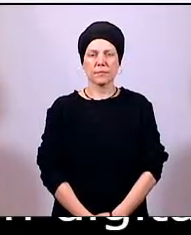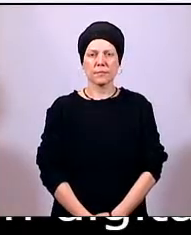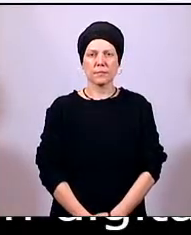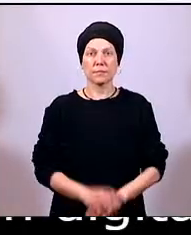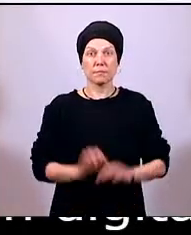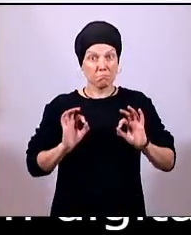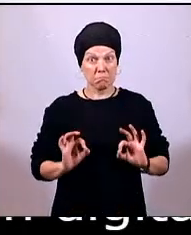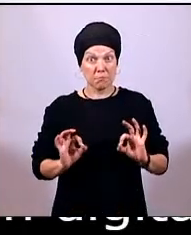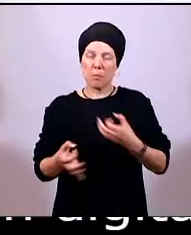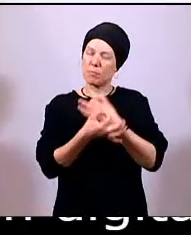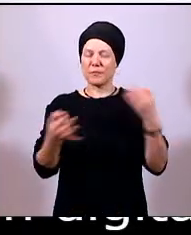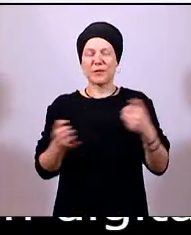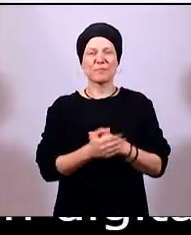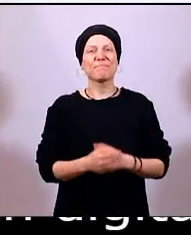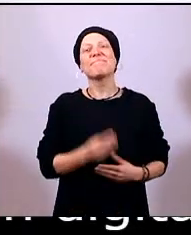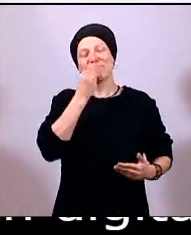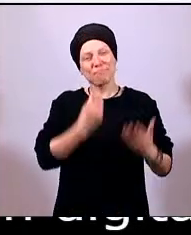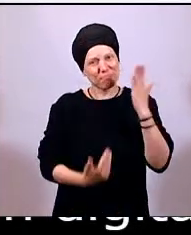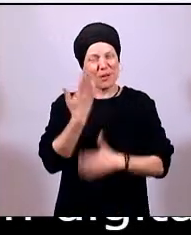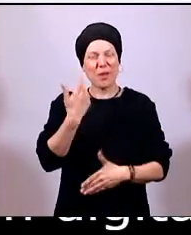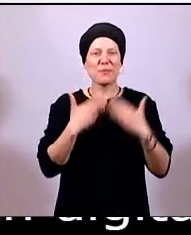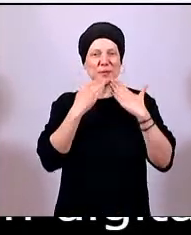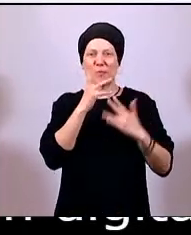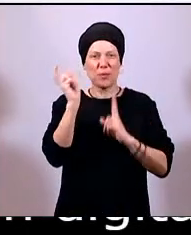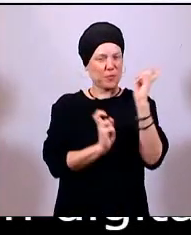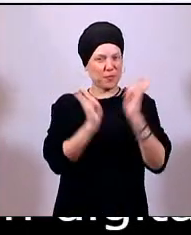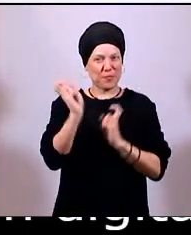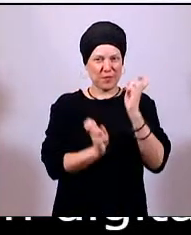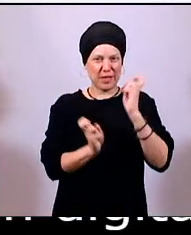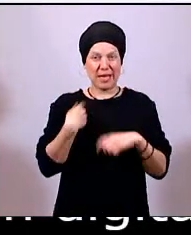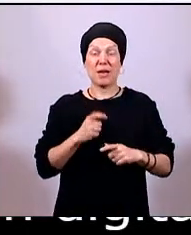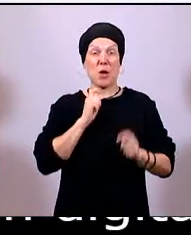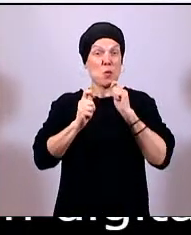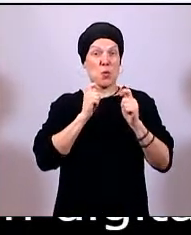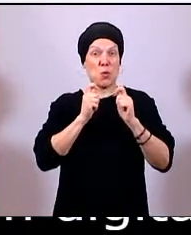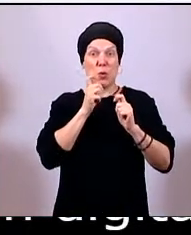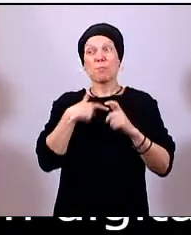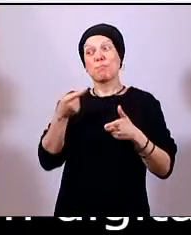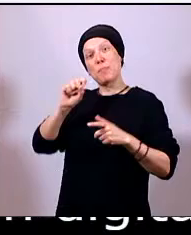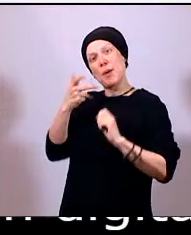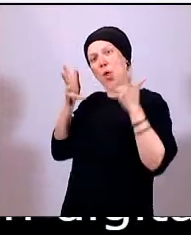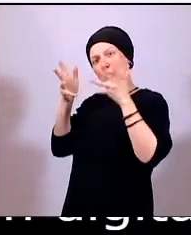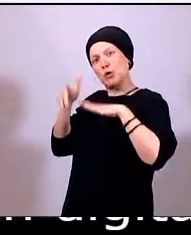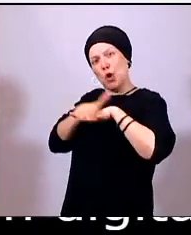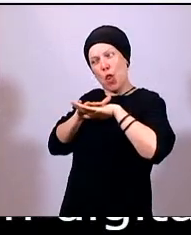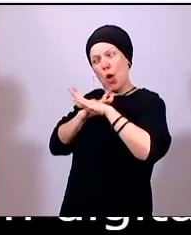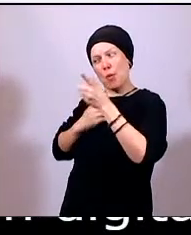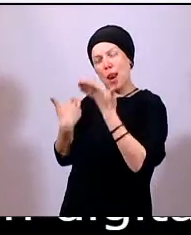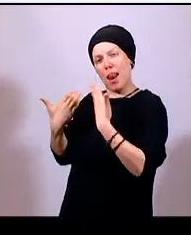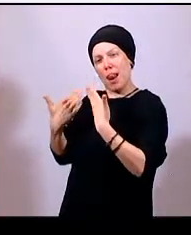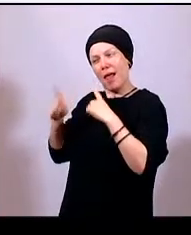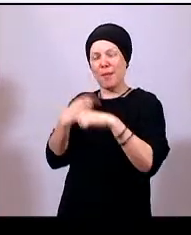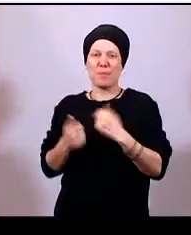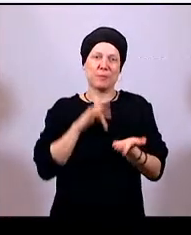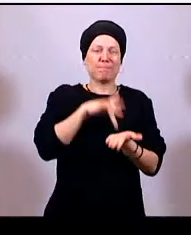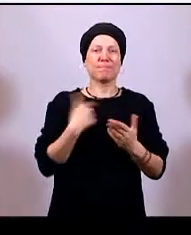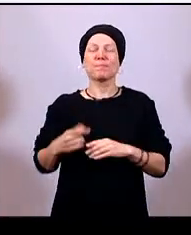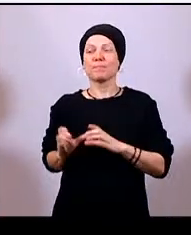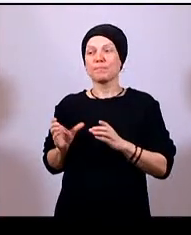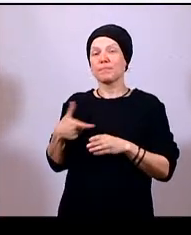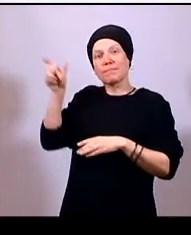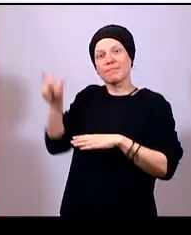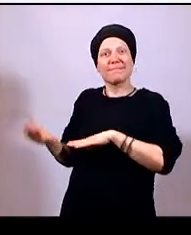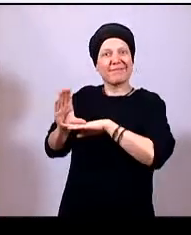¿Estamos? Perfecto. Pues muy buenos días. Muchas gracias por asistir a la rueda de prensa posterior al Consejo de Gobierno. Me acompaña el consejero